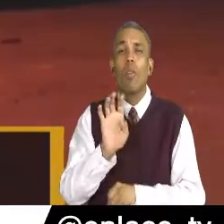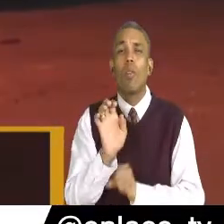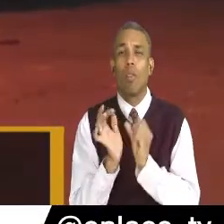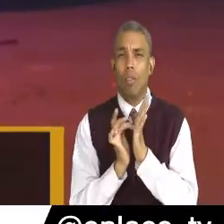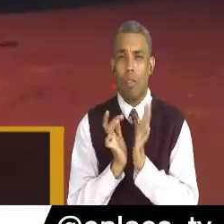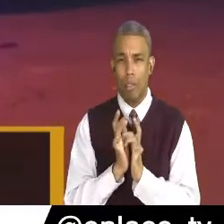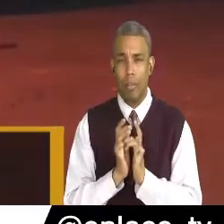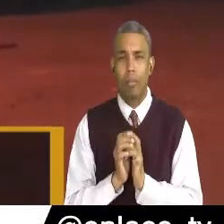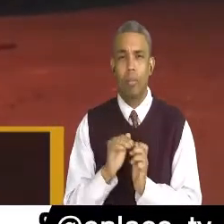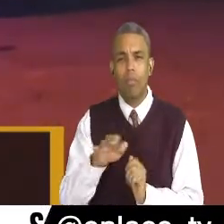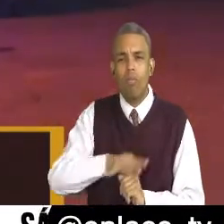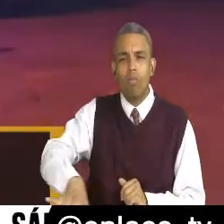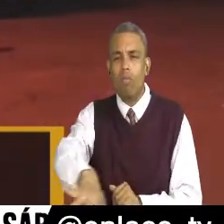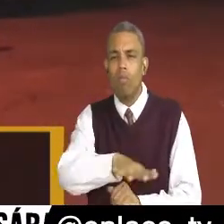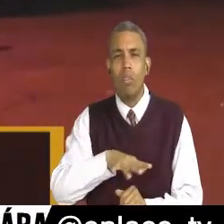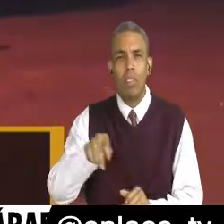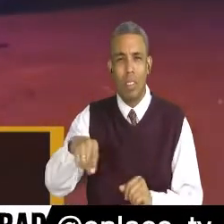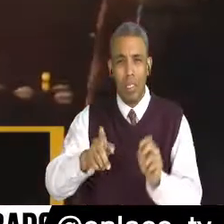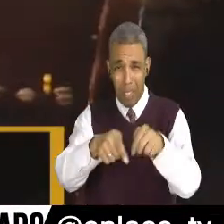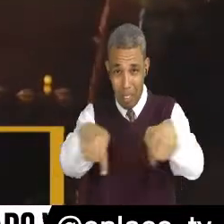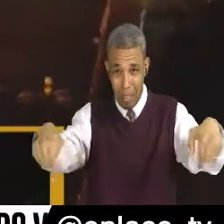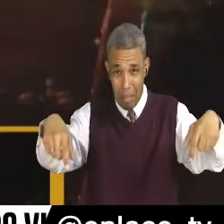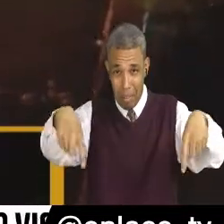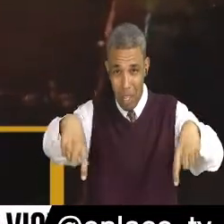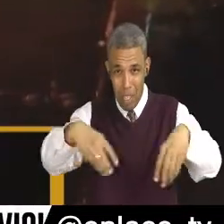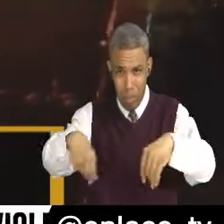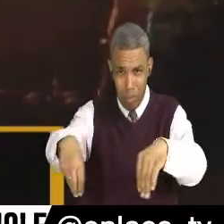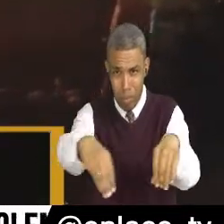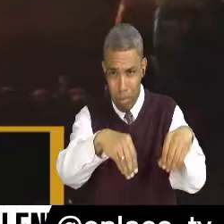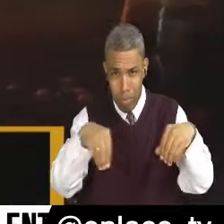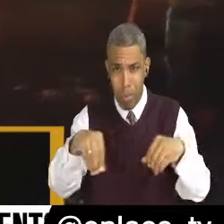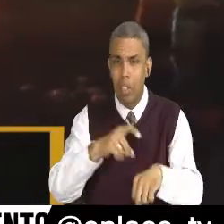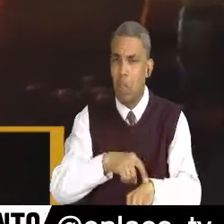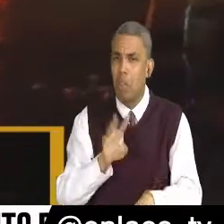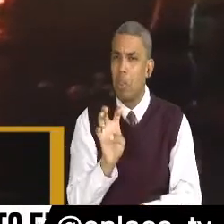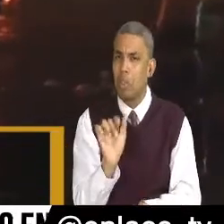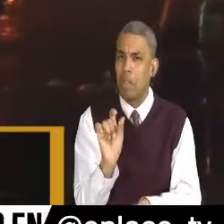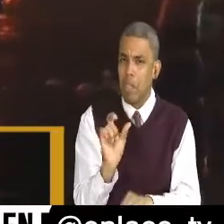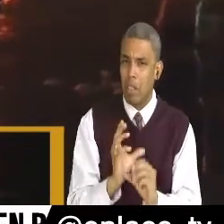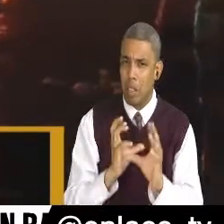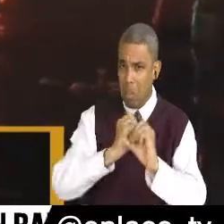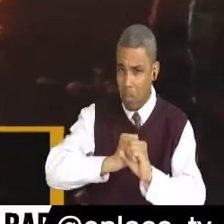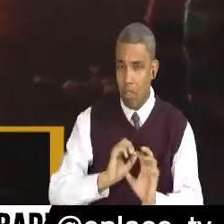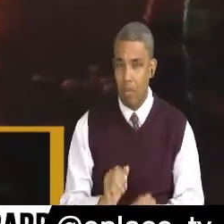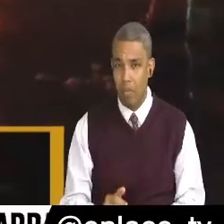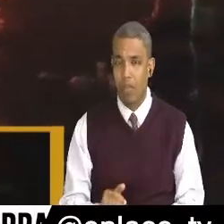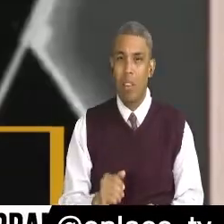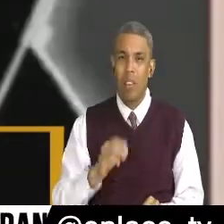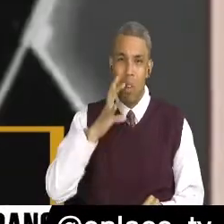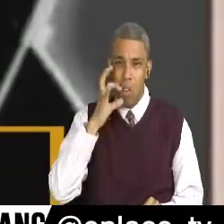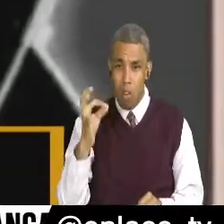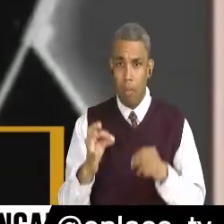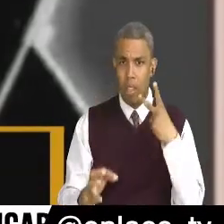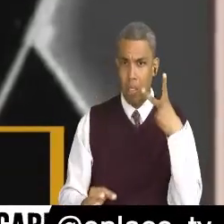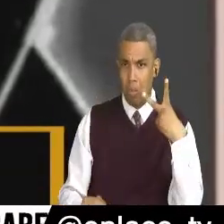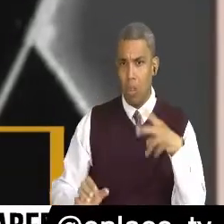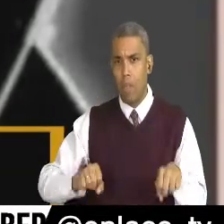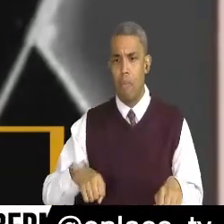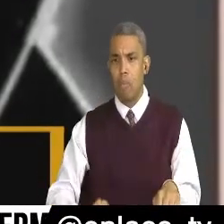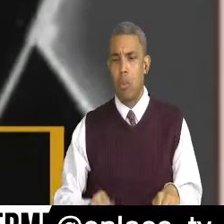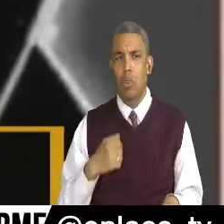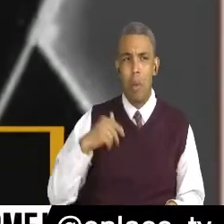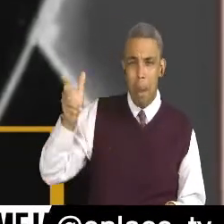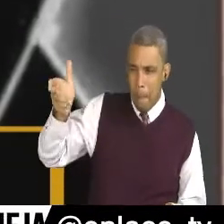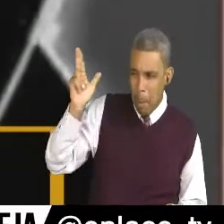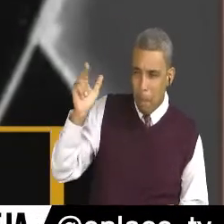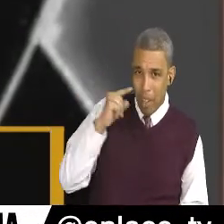en el sitio conocido como La Polipolvo, hacia las 9:30 de la noche, cuando sujetos que también se movilizaban en una motocicleta dispararon contra